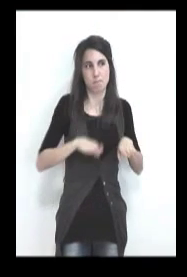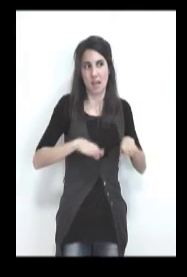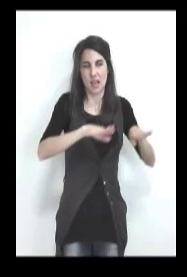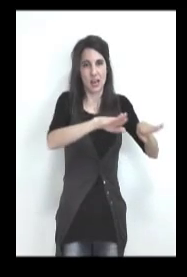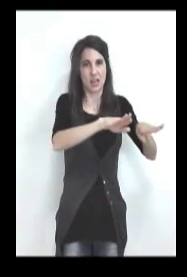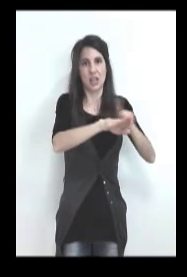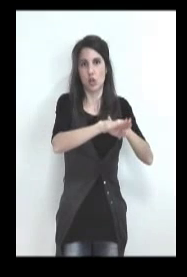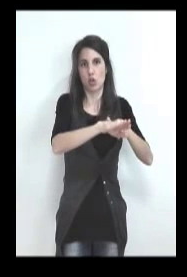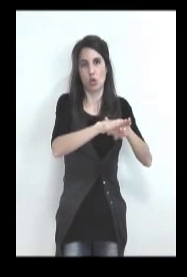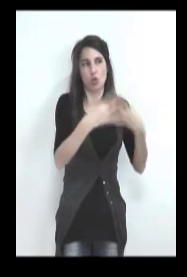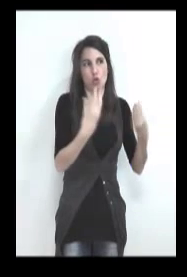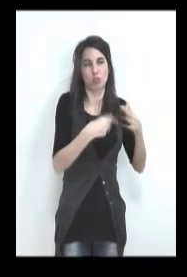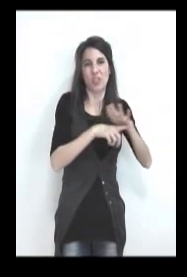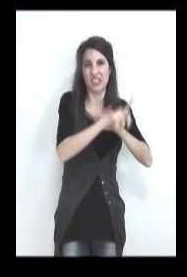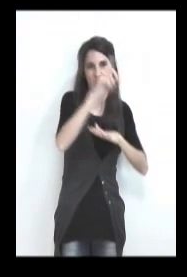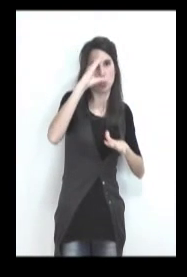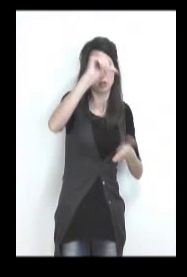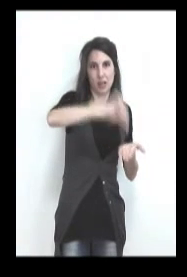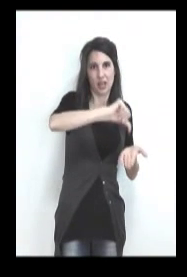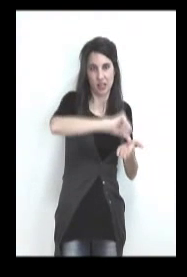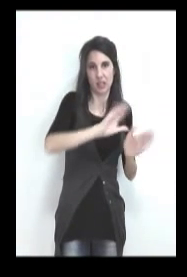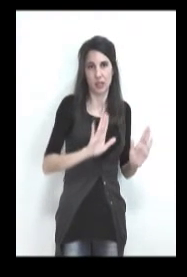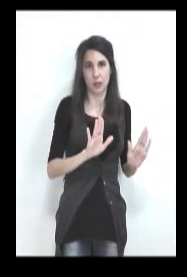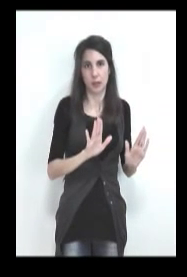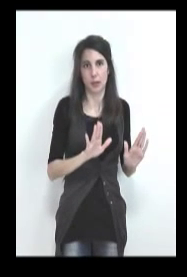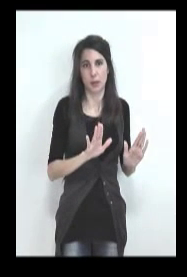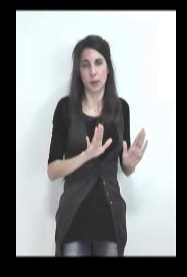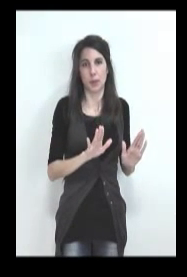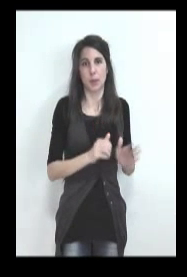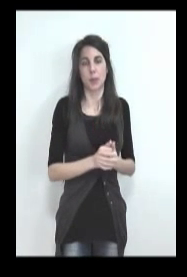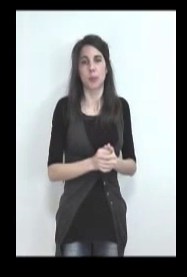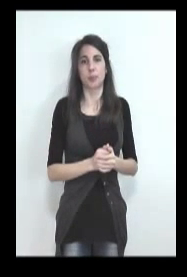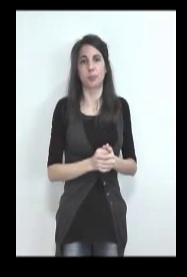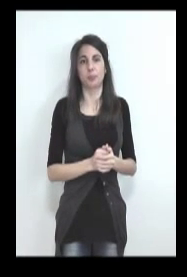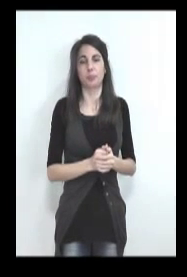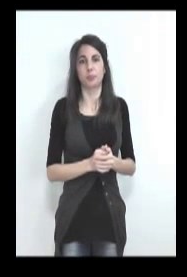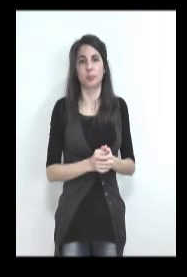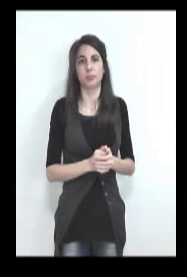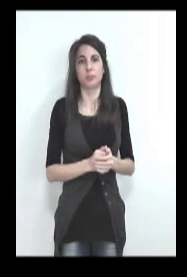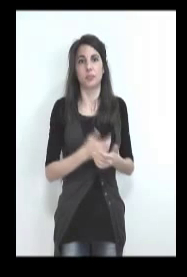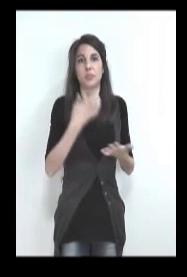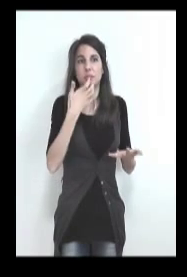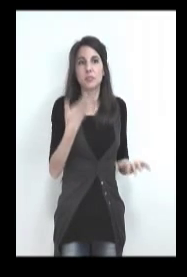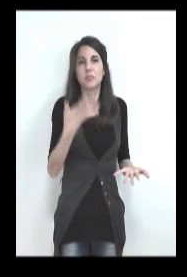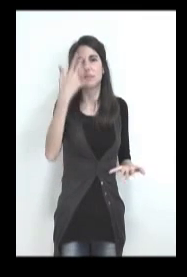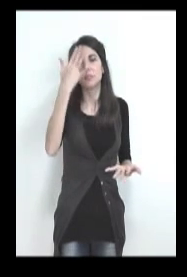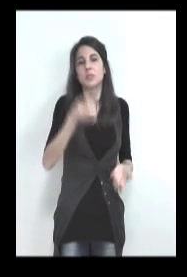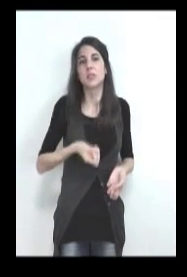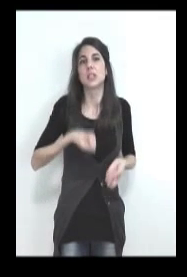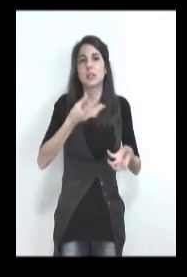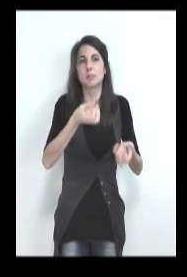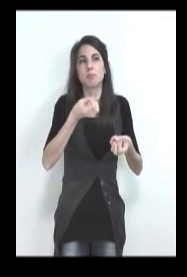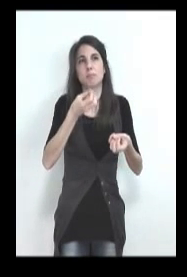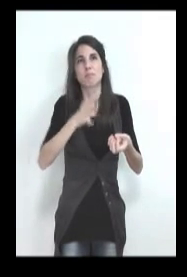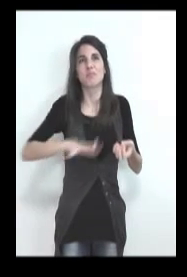los desarrollos con la que está cayendo y con la que seguirá cayendo, si en un espacio donde la información ya es total